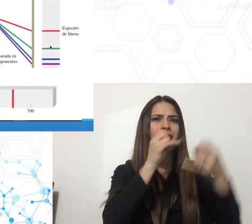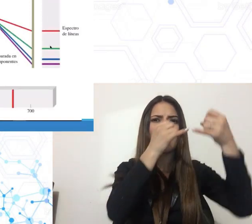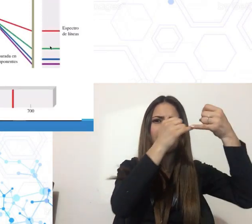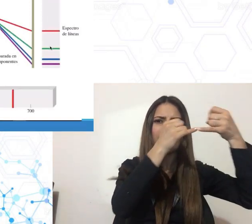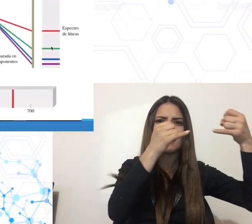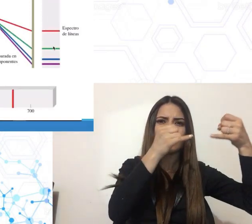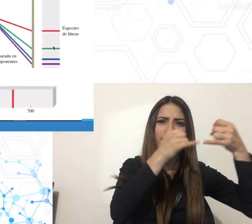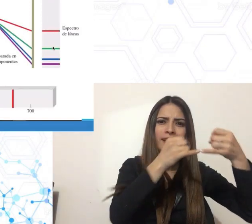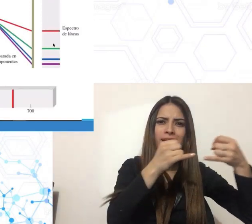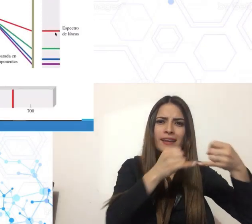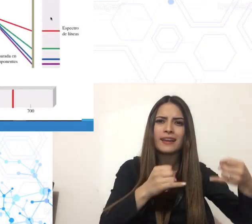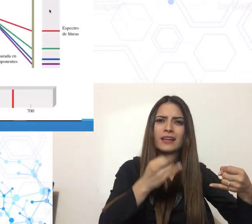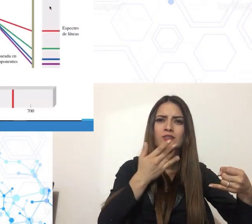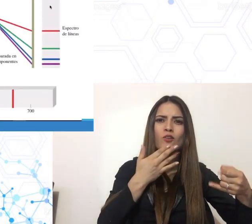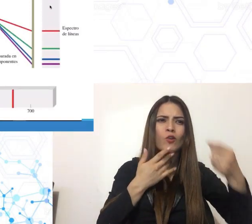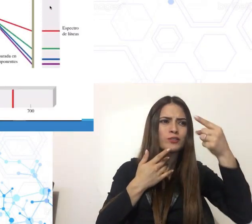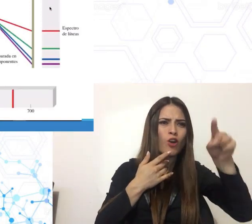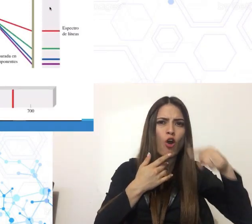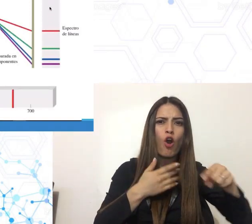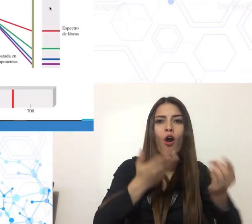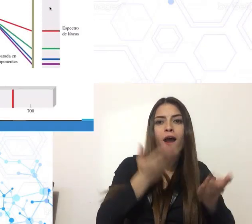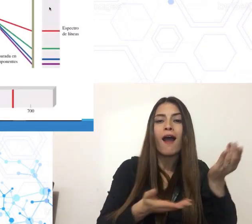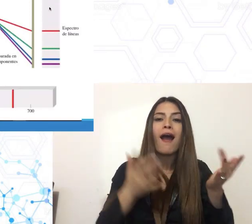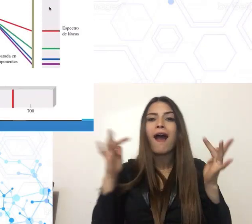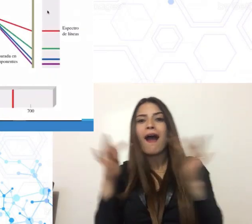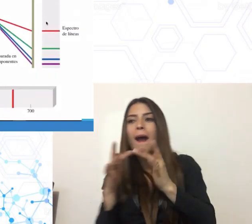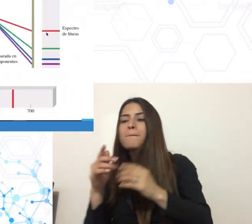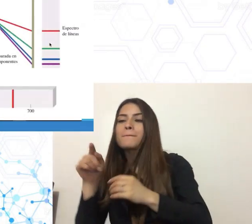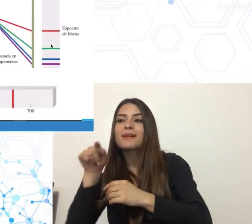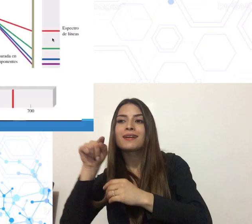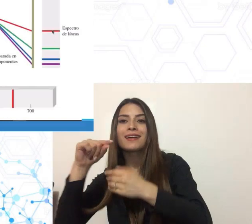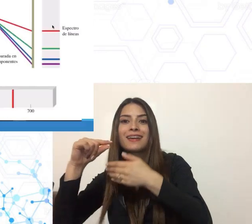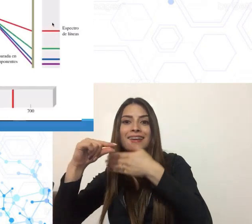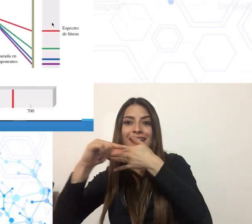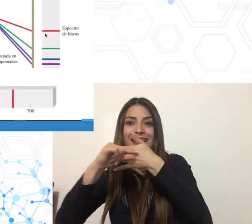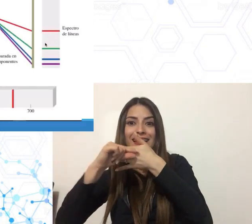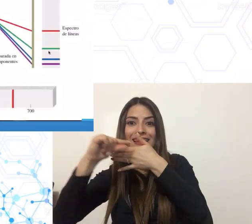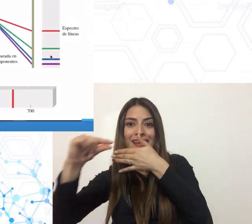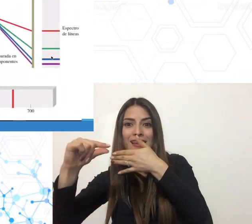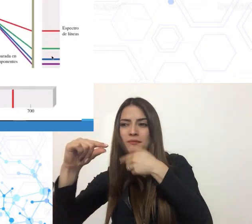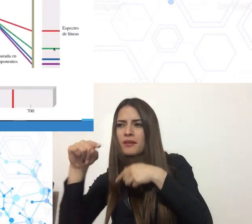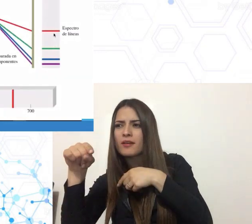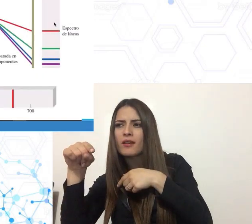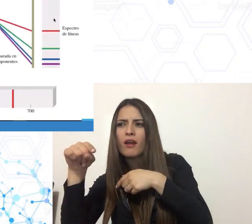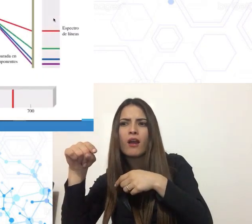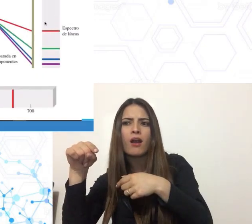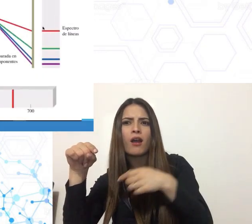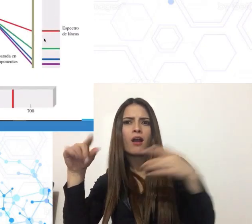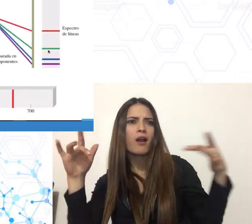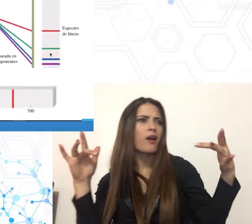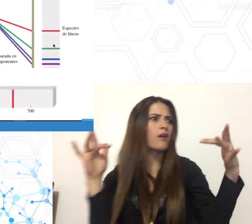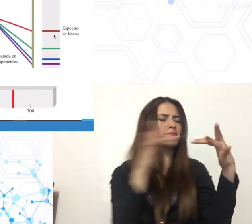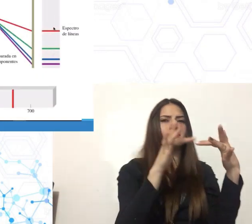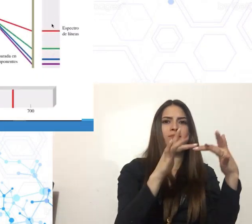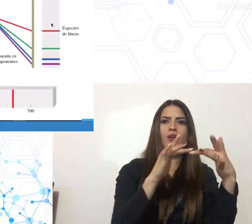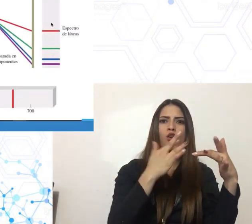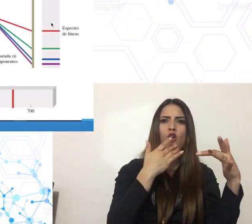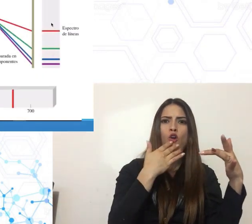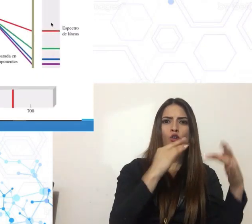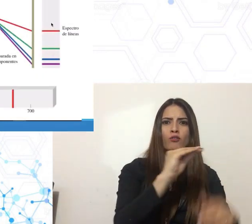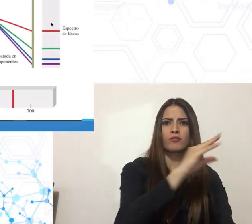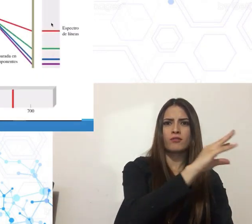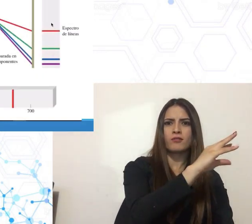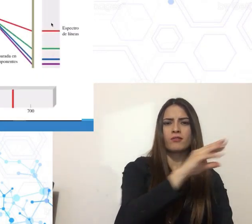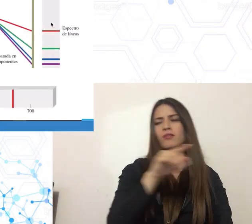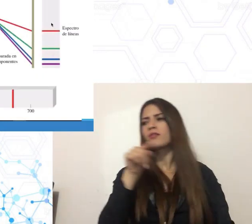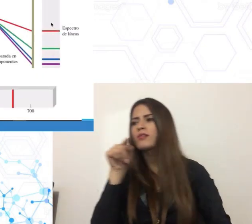líneas, de tal manera que este es la manera como se pueden identificar los diferentes elementos